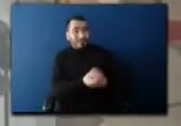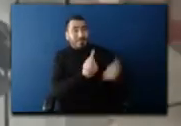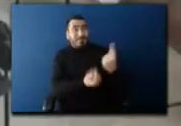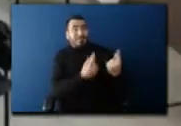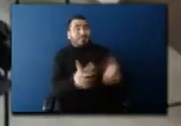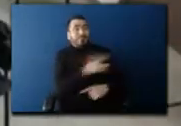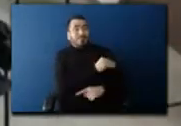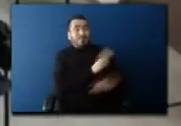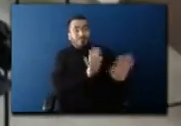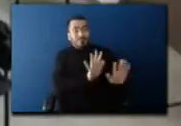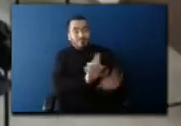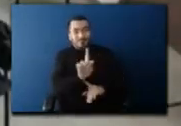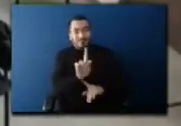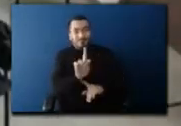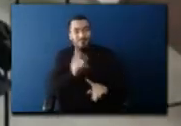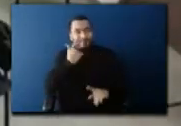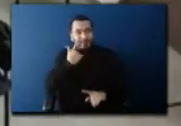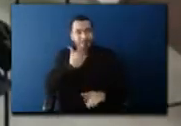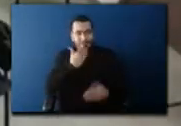Gracias.